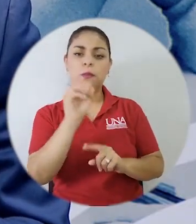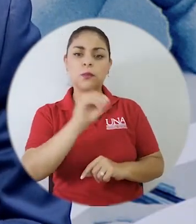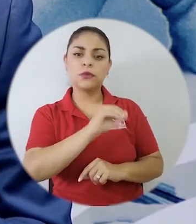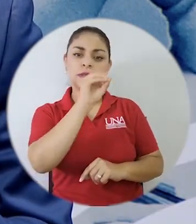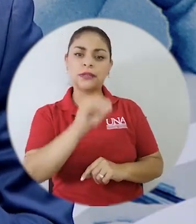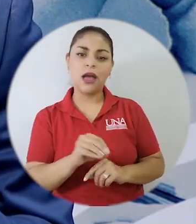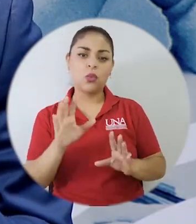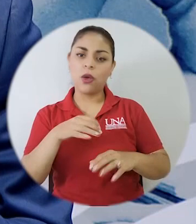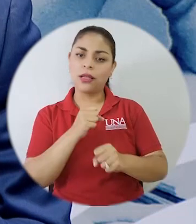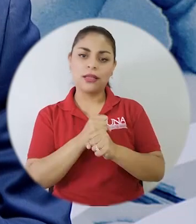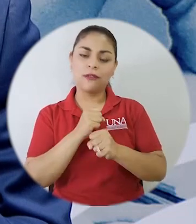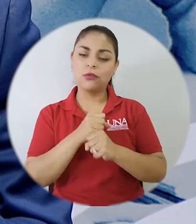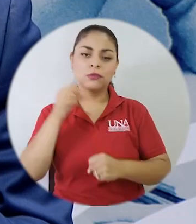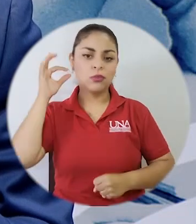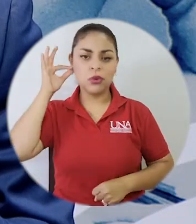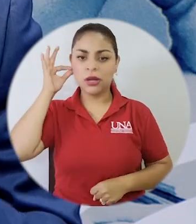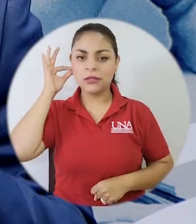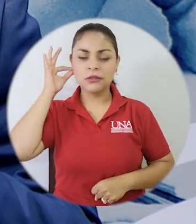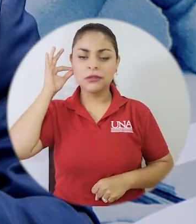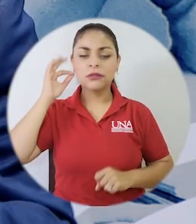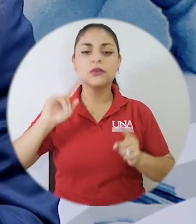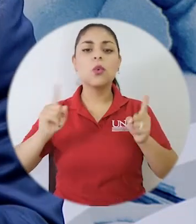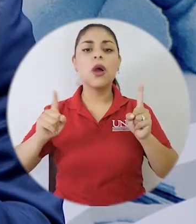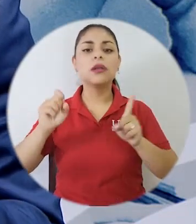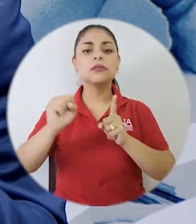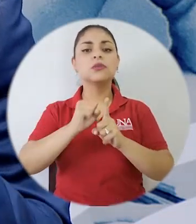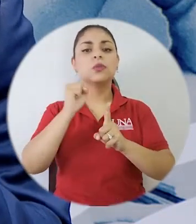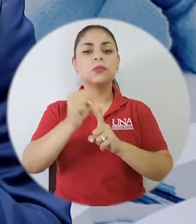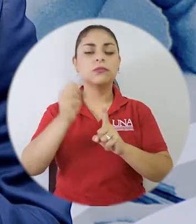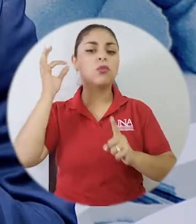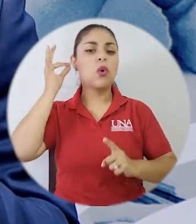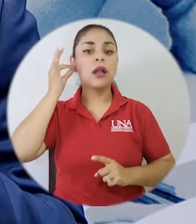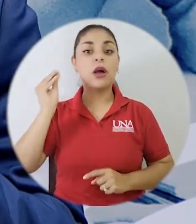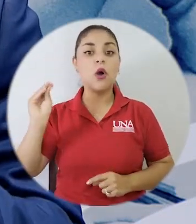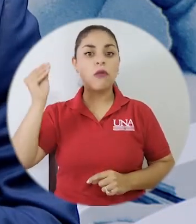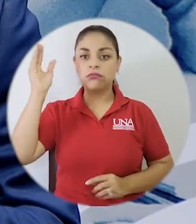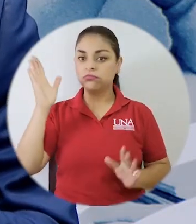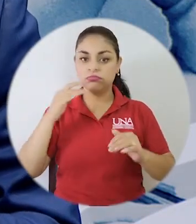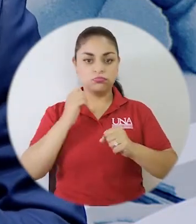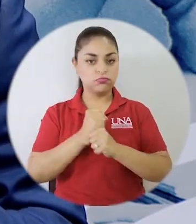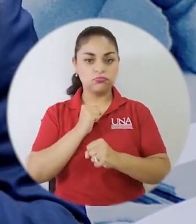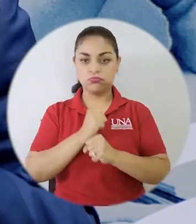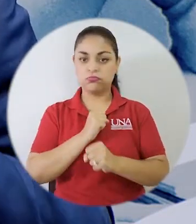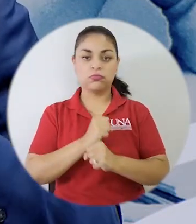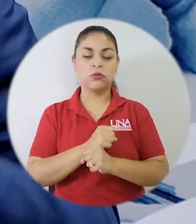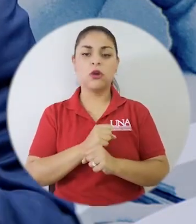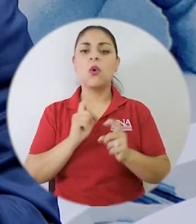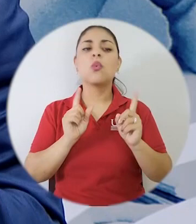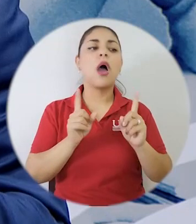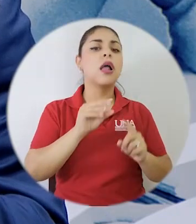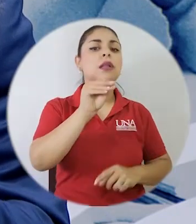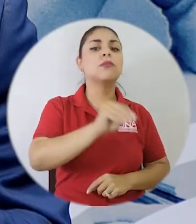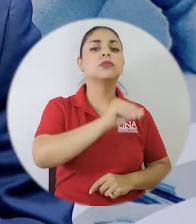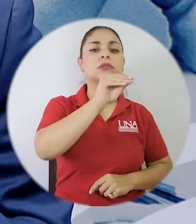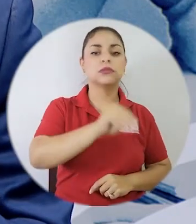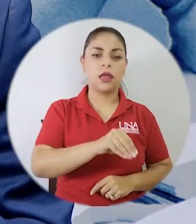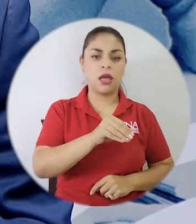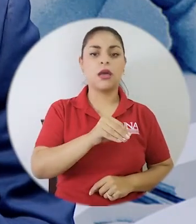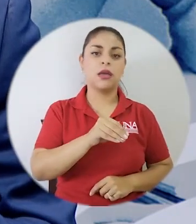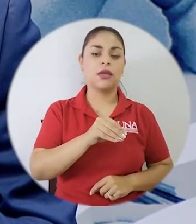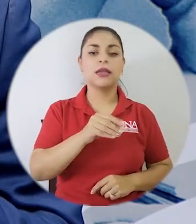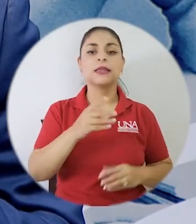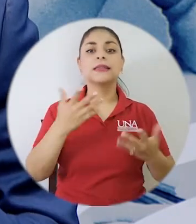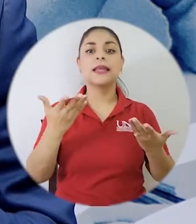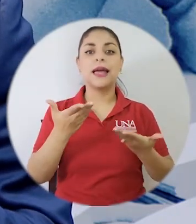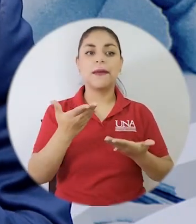desempleo, de la tasa de desempleo en las mujeres, cuál es la situación de la tasa de desempleo en las mujeres jóvenes, cuál es la situación de la tasa de